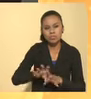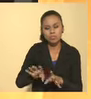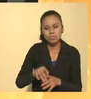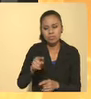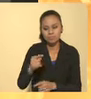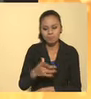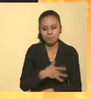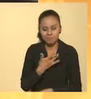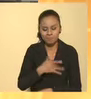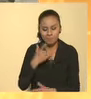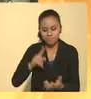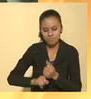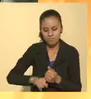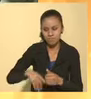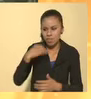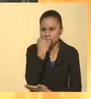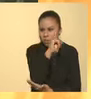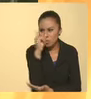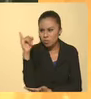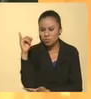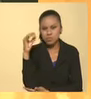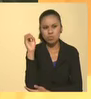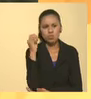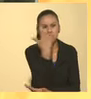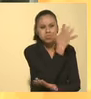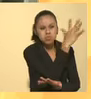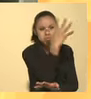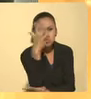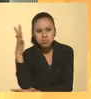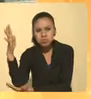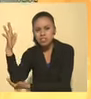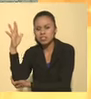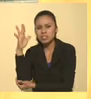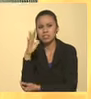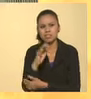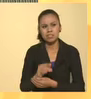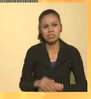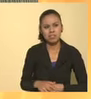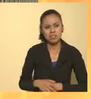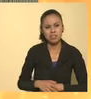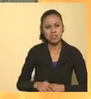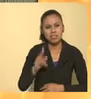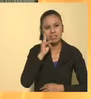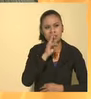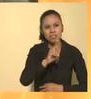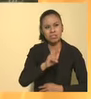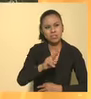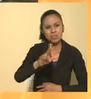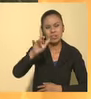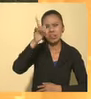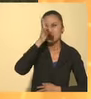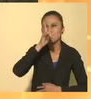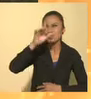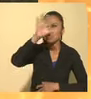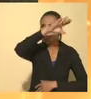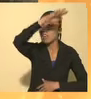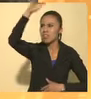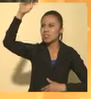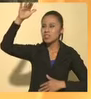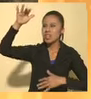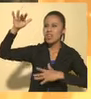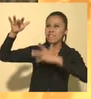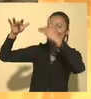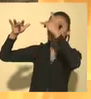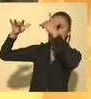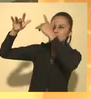¿no? Ajá. Dentro de un bosque o algo así. Y en lugar de que se vea la carpa blanca o la carpa negra, que muchas veces le quita todo el encanto